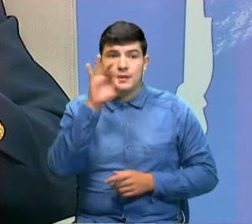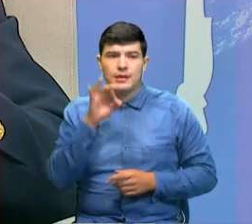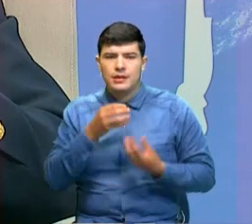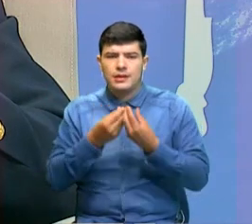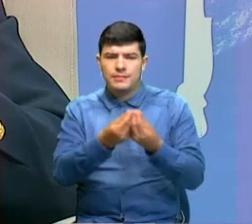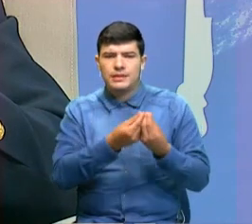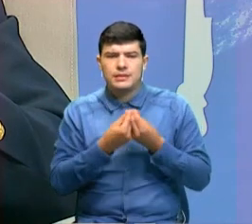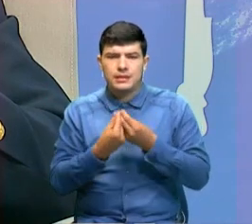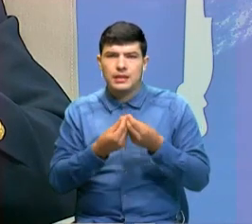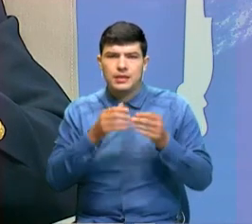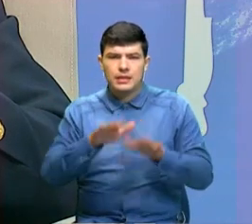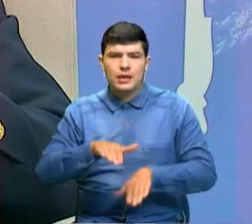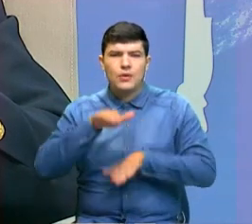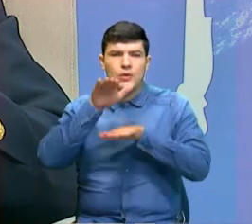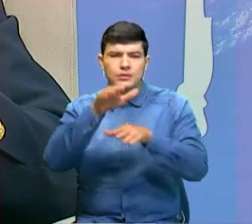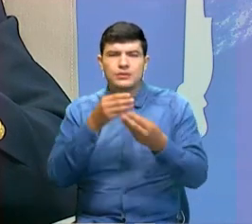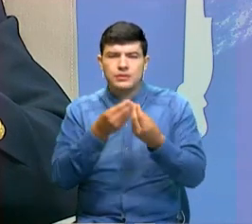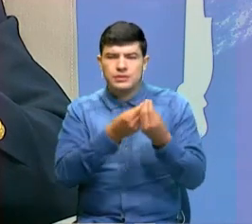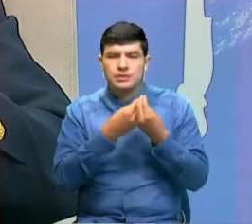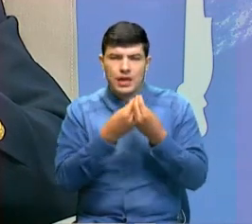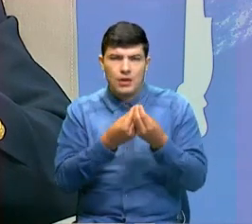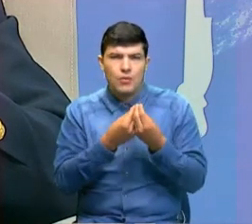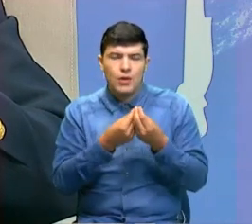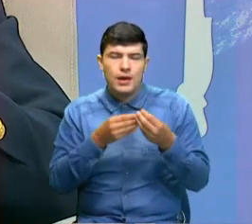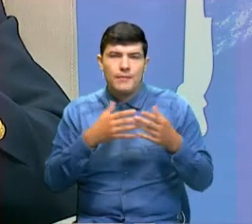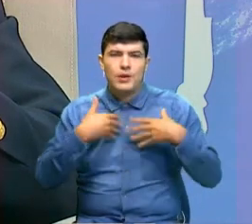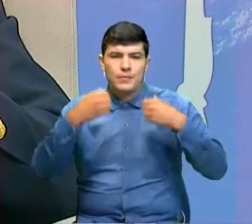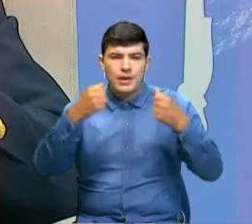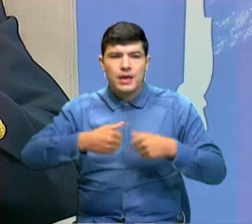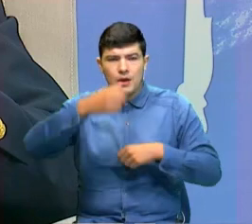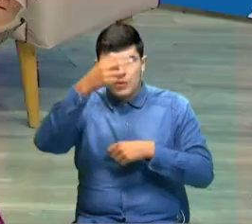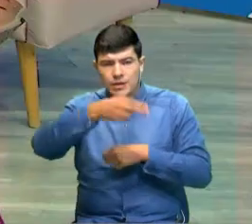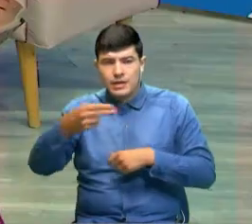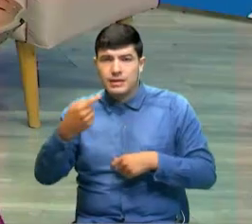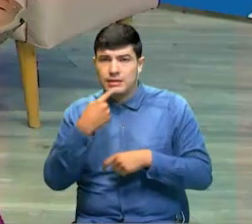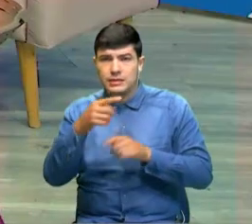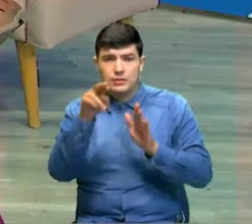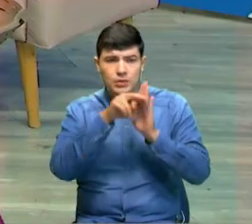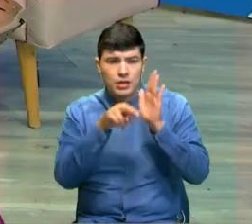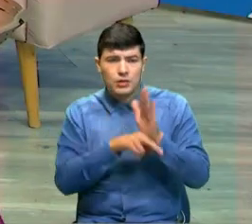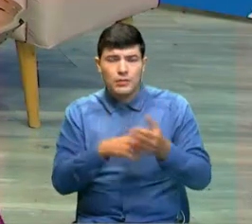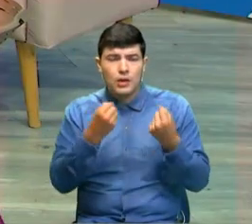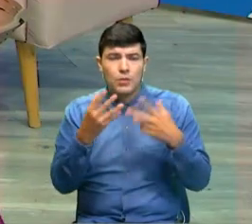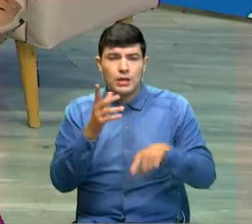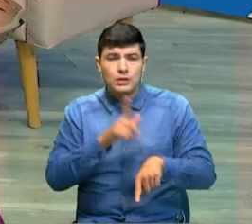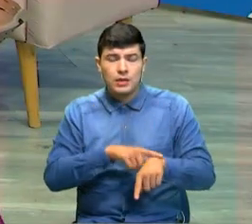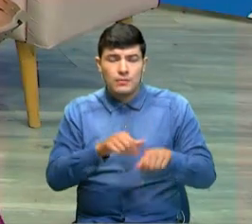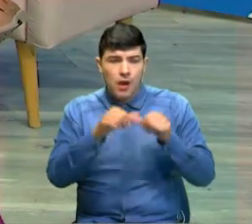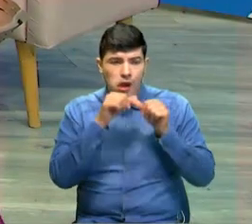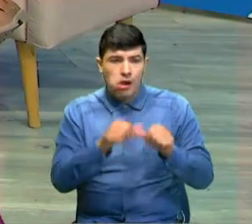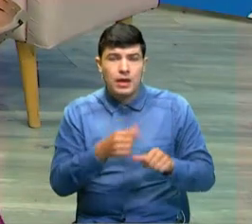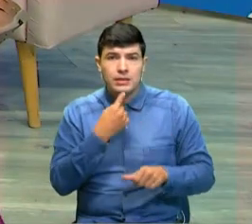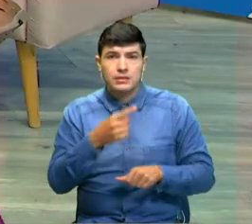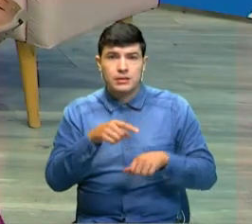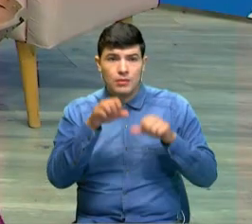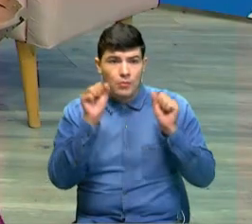de Propiedad Horizontal, ¿hay alguna norma que indique el tiempo de permanencia de sus integrantes? Es decir,